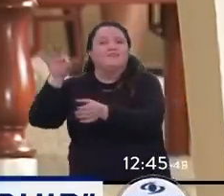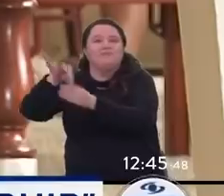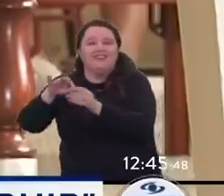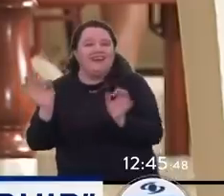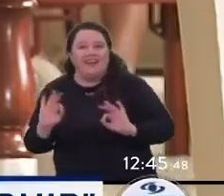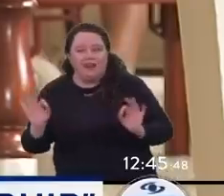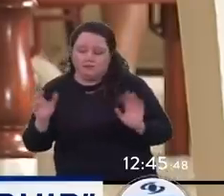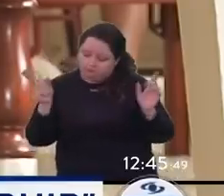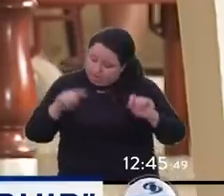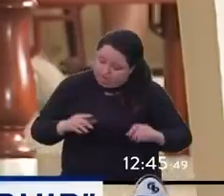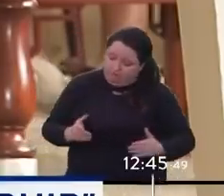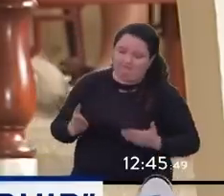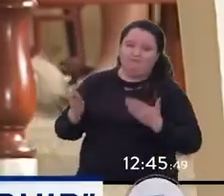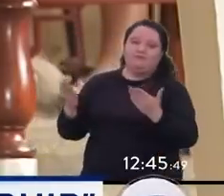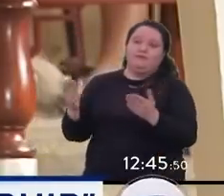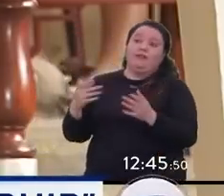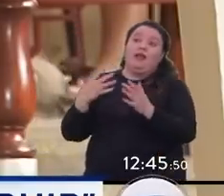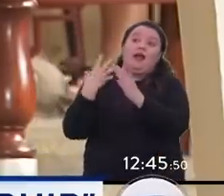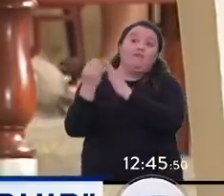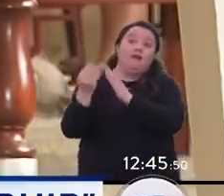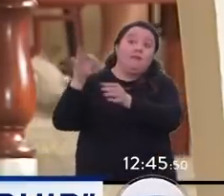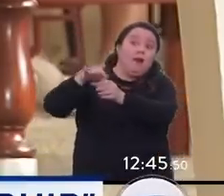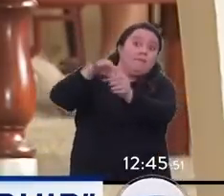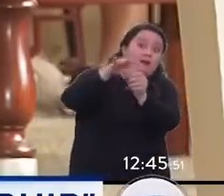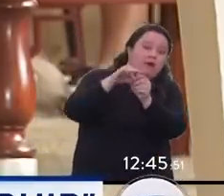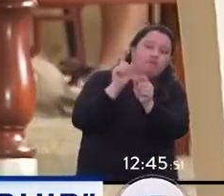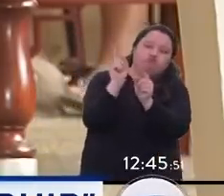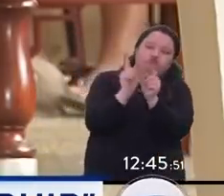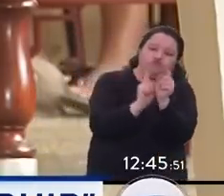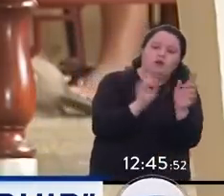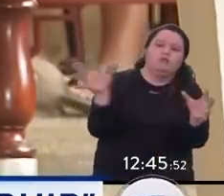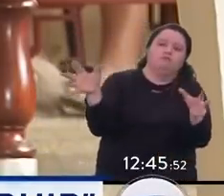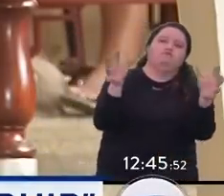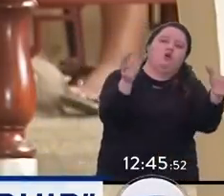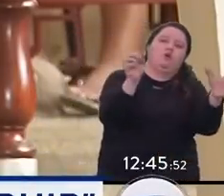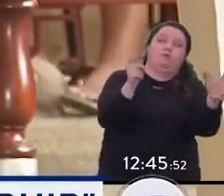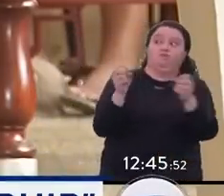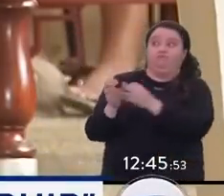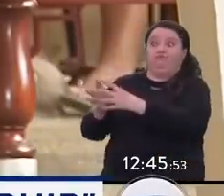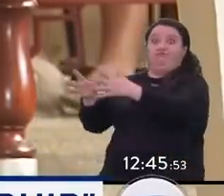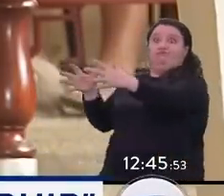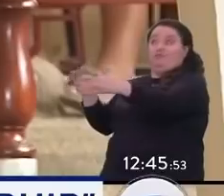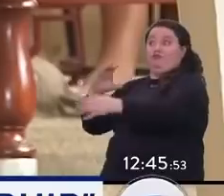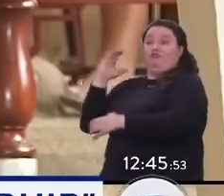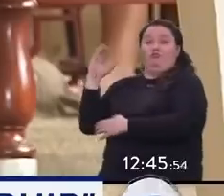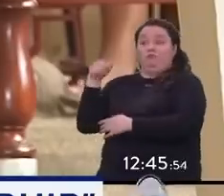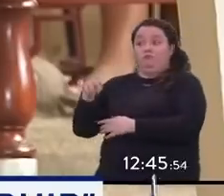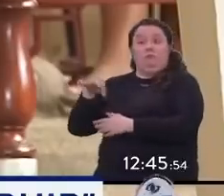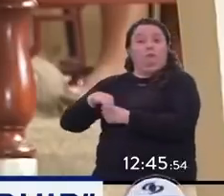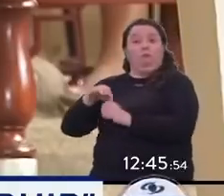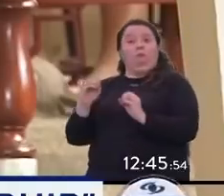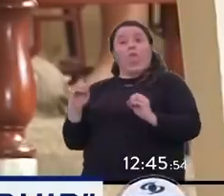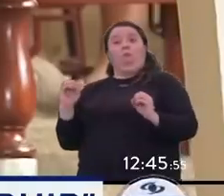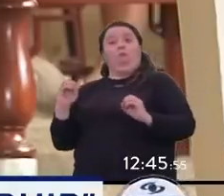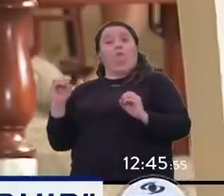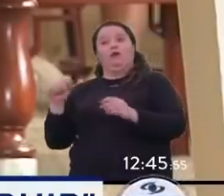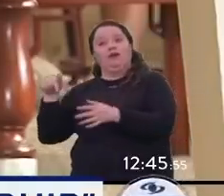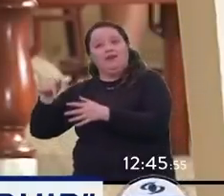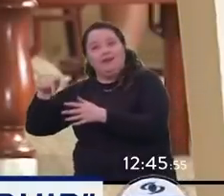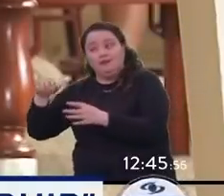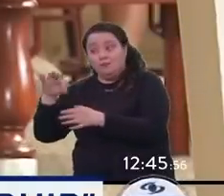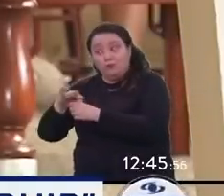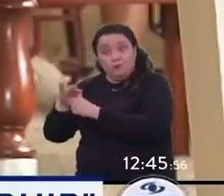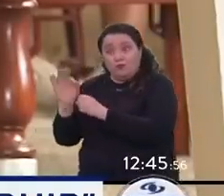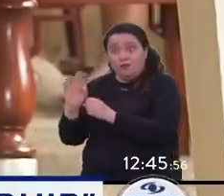¿no? Porque pues contamos los que salieron a votar, pero hay un número importante de colombianos que no votó, ¿no? Y por ese